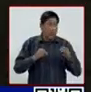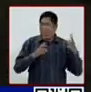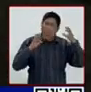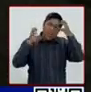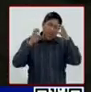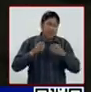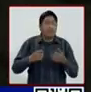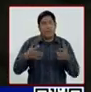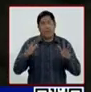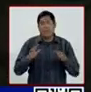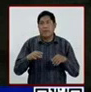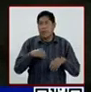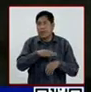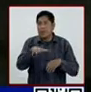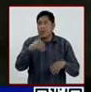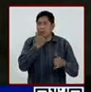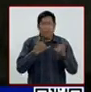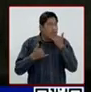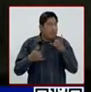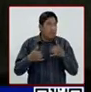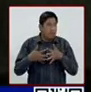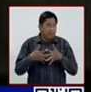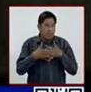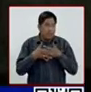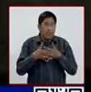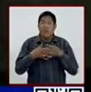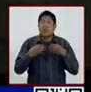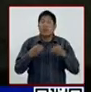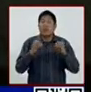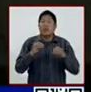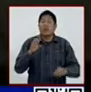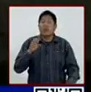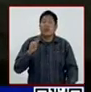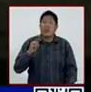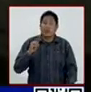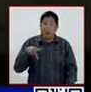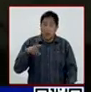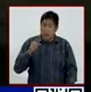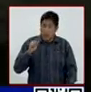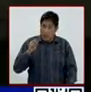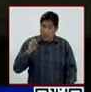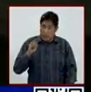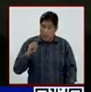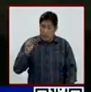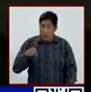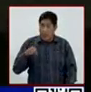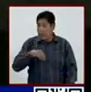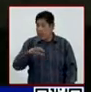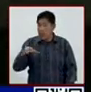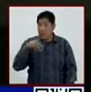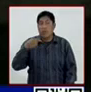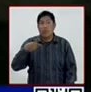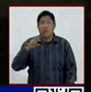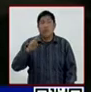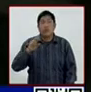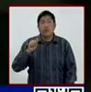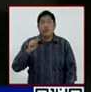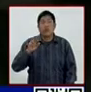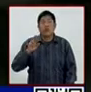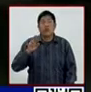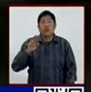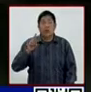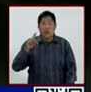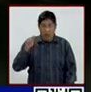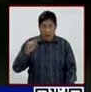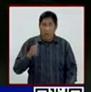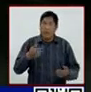como vemos instalados en este cerco en el mercado campesino a la altura del mercado campesino aquí en el municipio de la guardia podemos